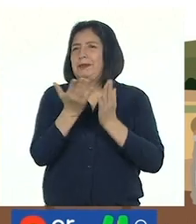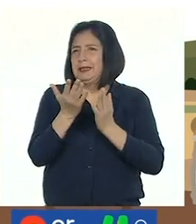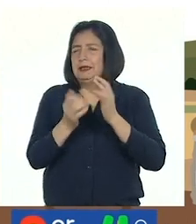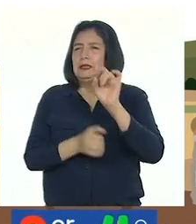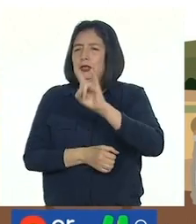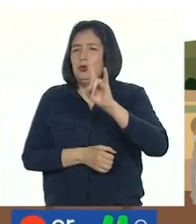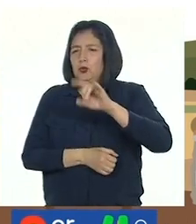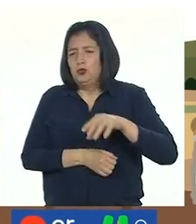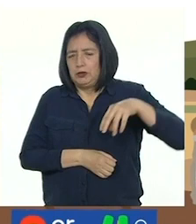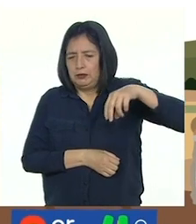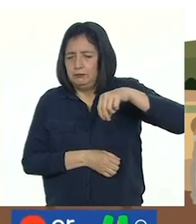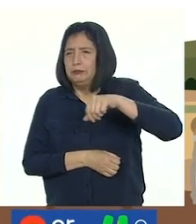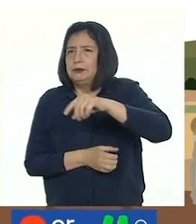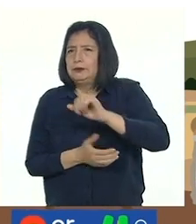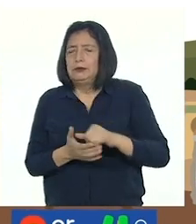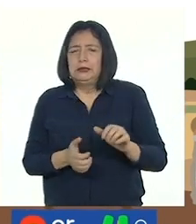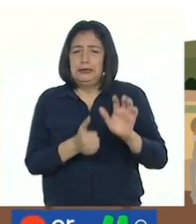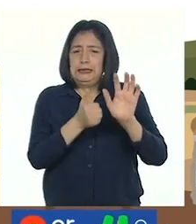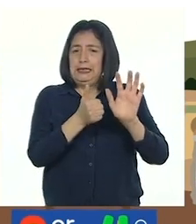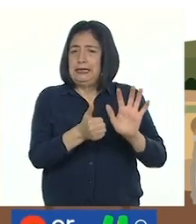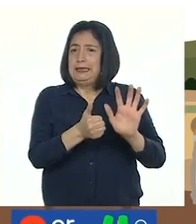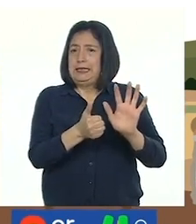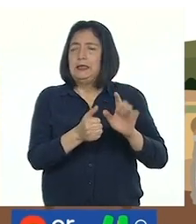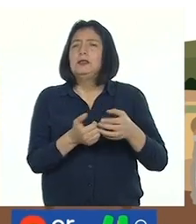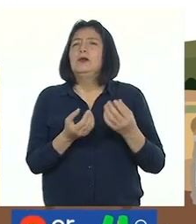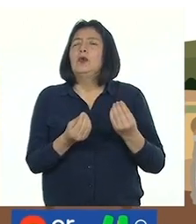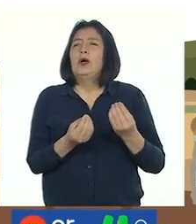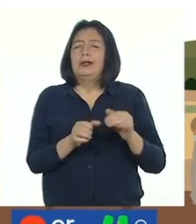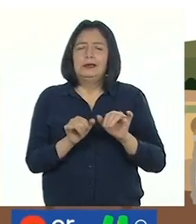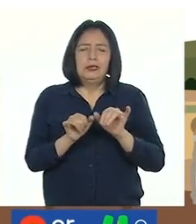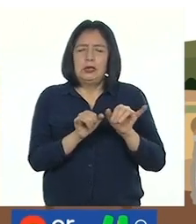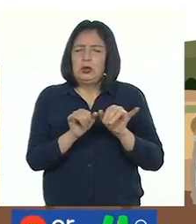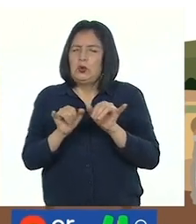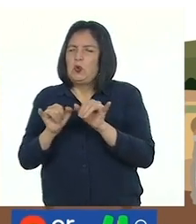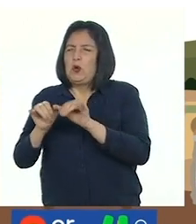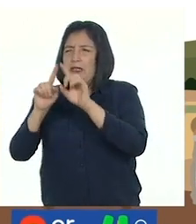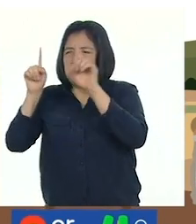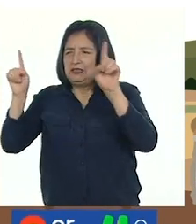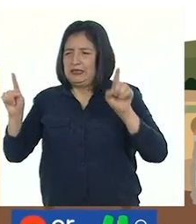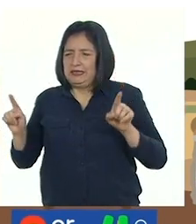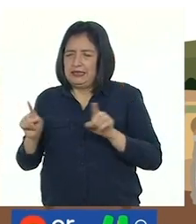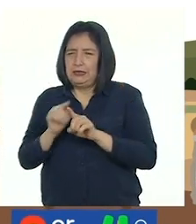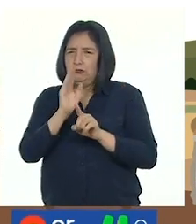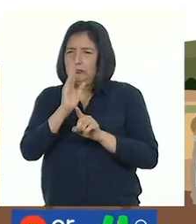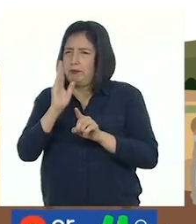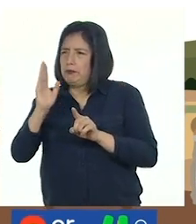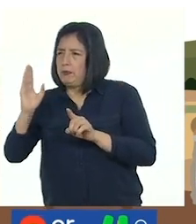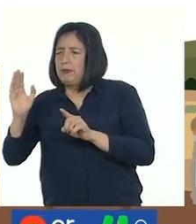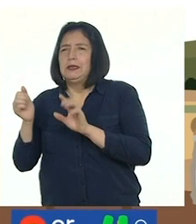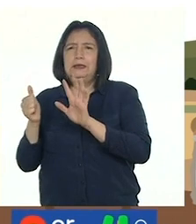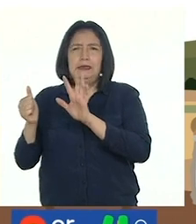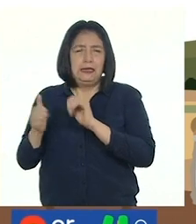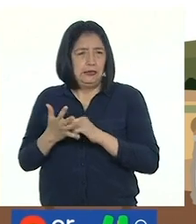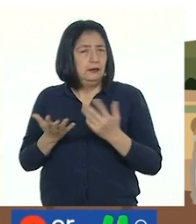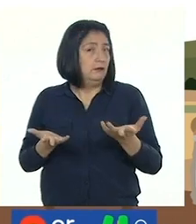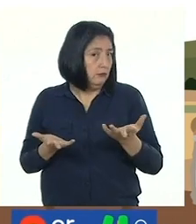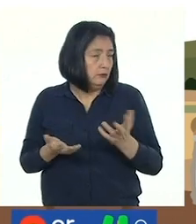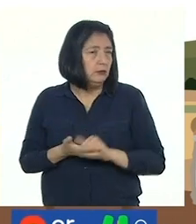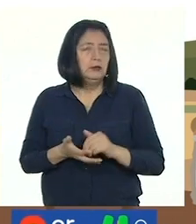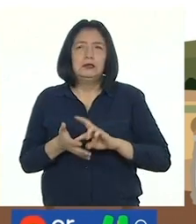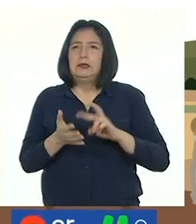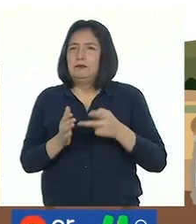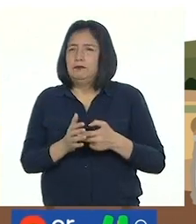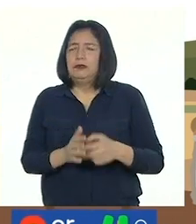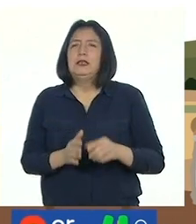para sembrar papas. Y el número 6, las partes iguales en las que se ha dividido el terreno. Es decir,